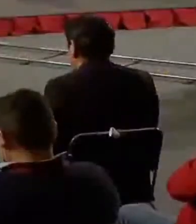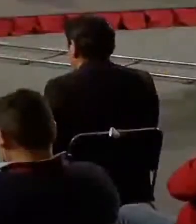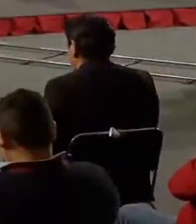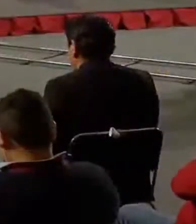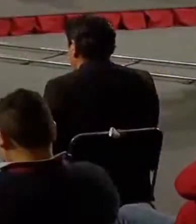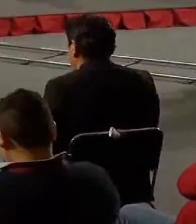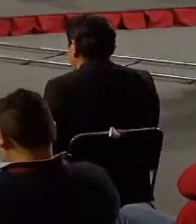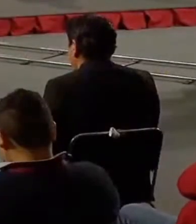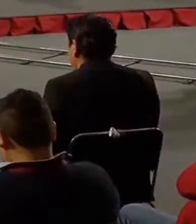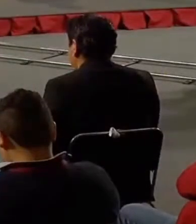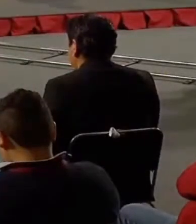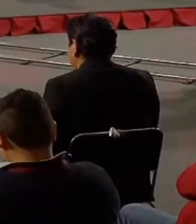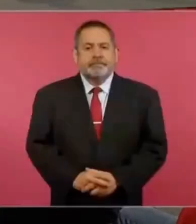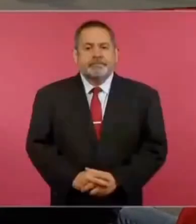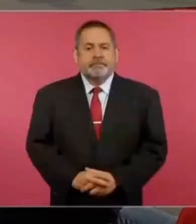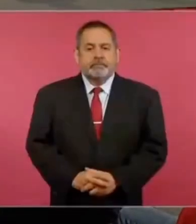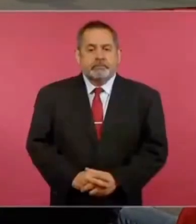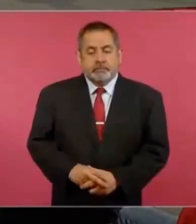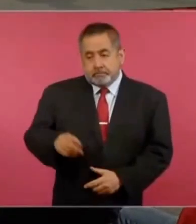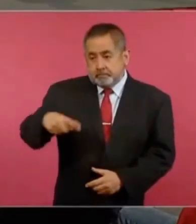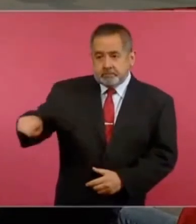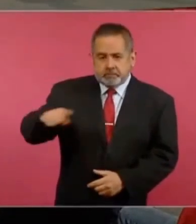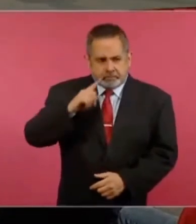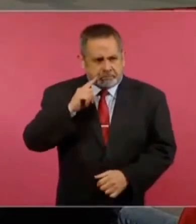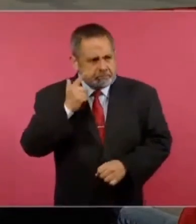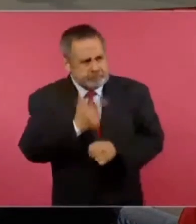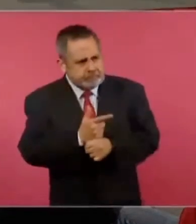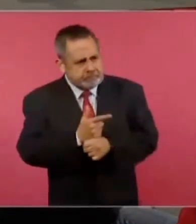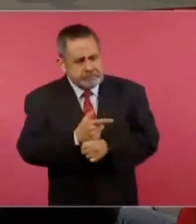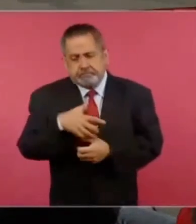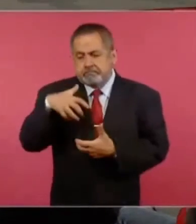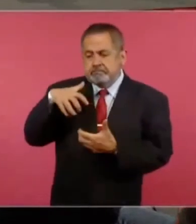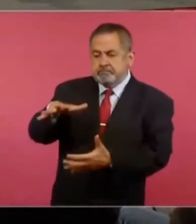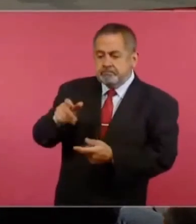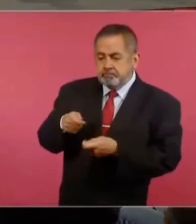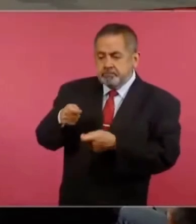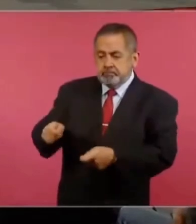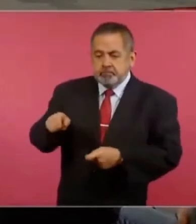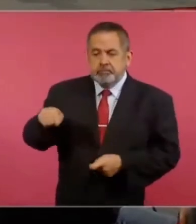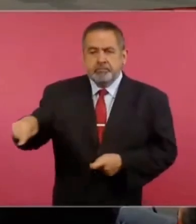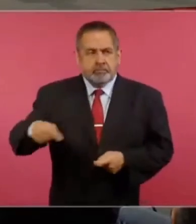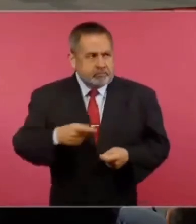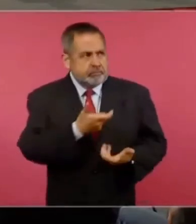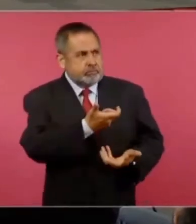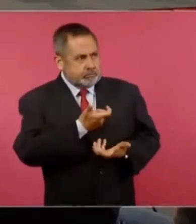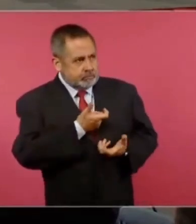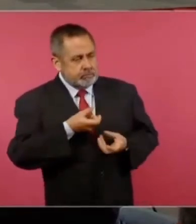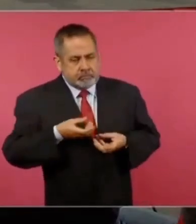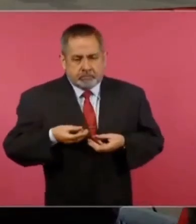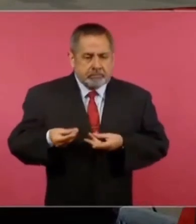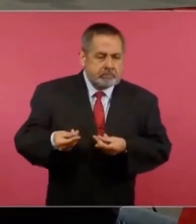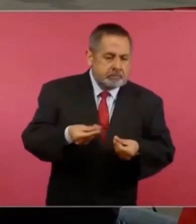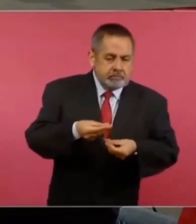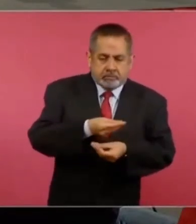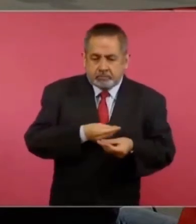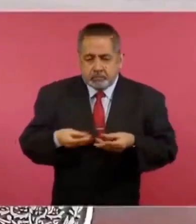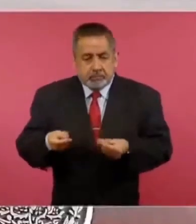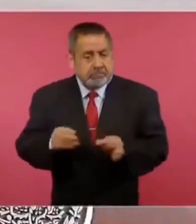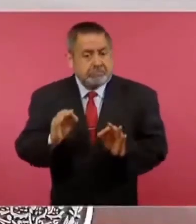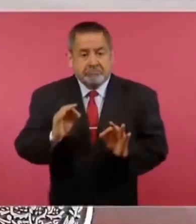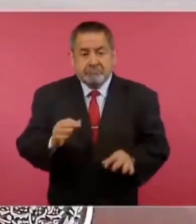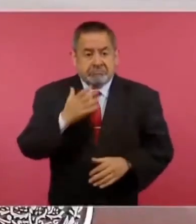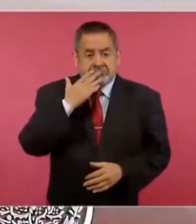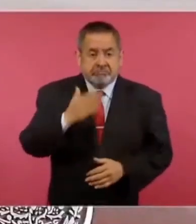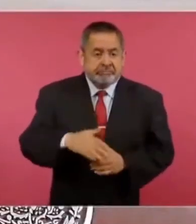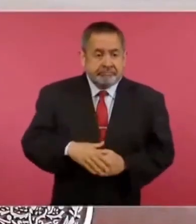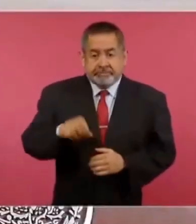y ejercerán estos recursos. Y honestamente ha sido extraordinario ver cómo